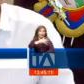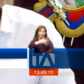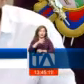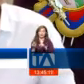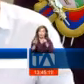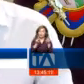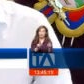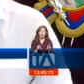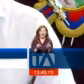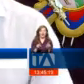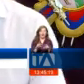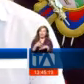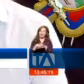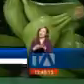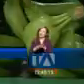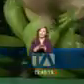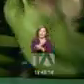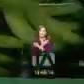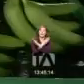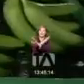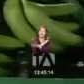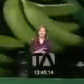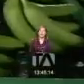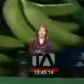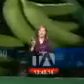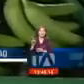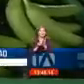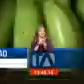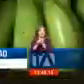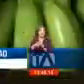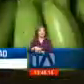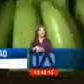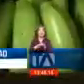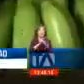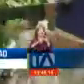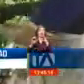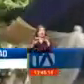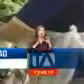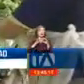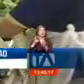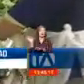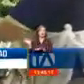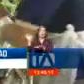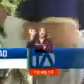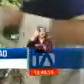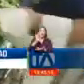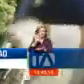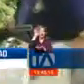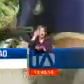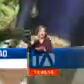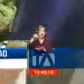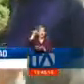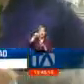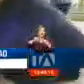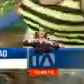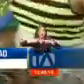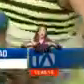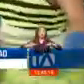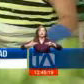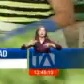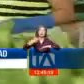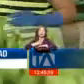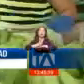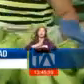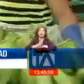plan de contingencia integral que tenemos. El Ministerio de Agricultura mantiene conversaciones con los representantes de los gobiernos de la región para